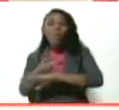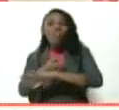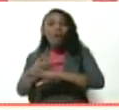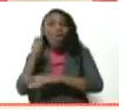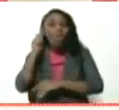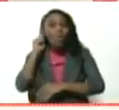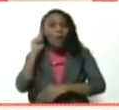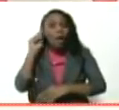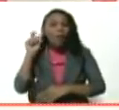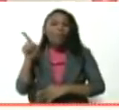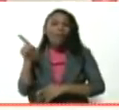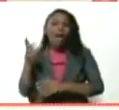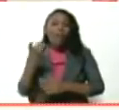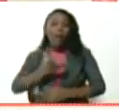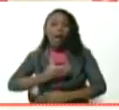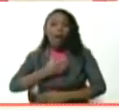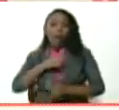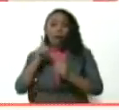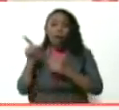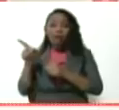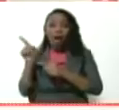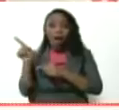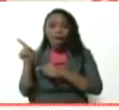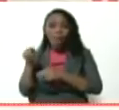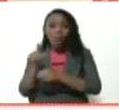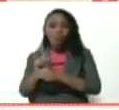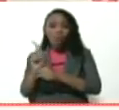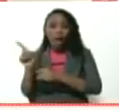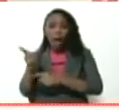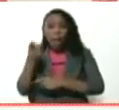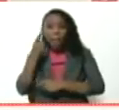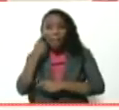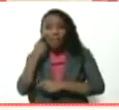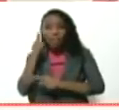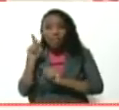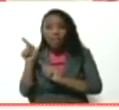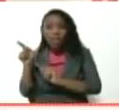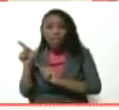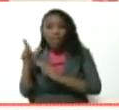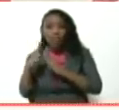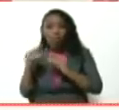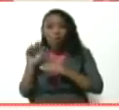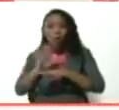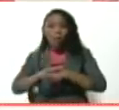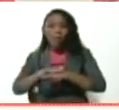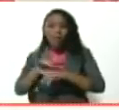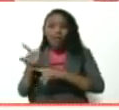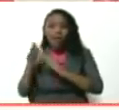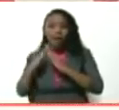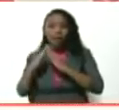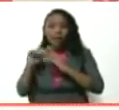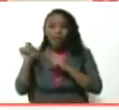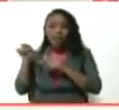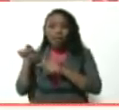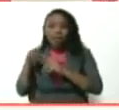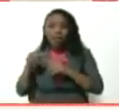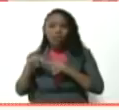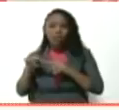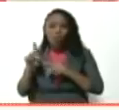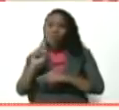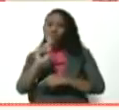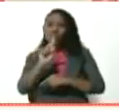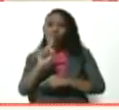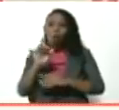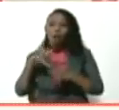Carmen Meléndez y nuestro alcalde Luis Jonás Reyes, que han estado pendientes de todo lo que pasa en la casa de este niño, que no estaba